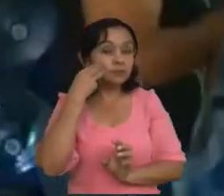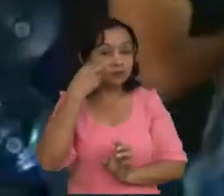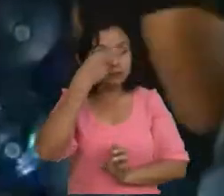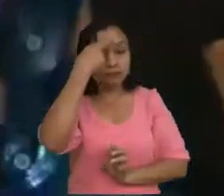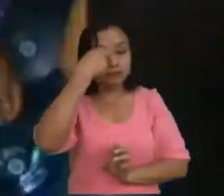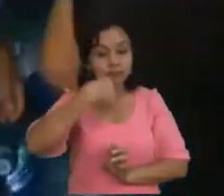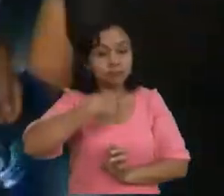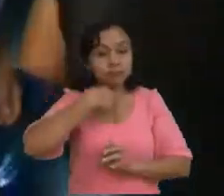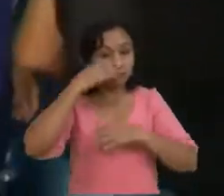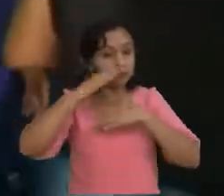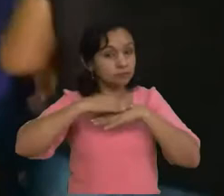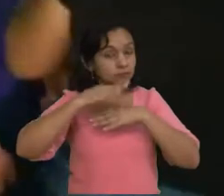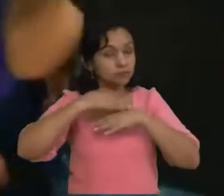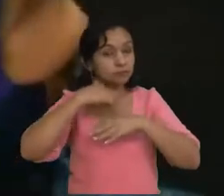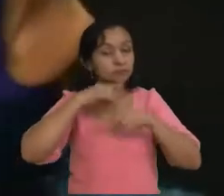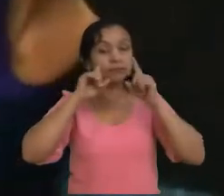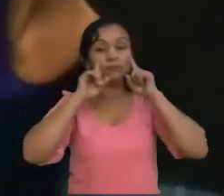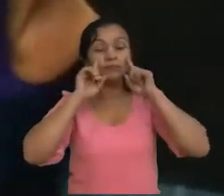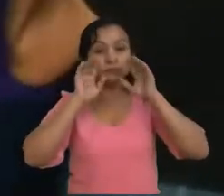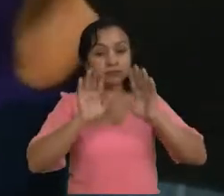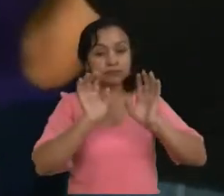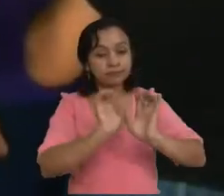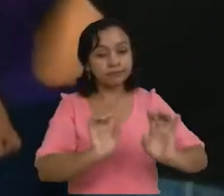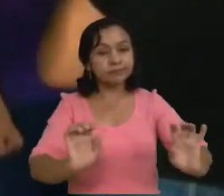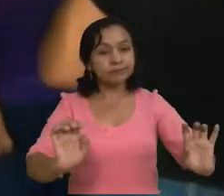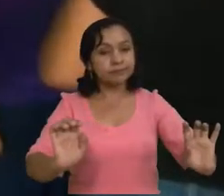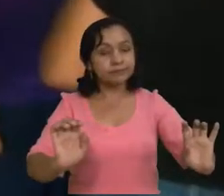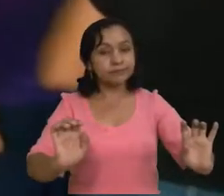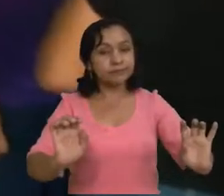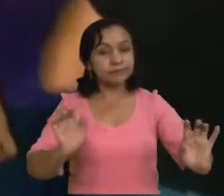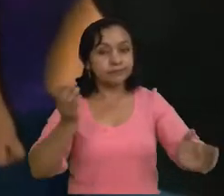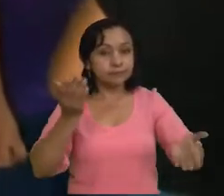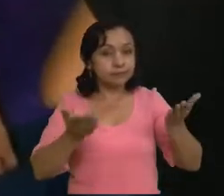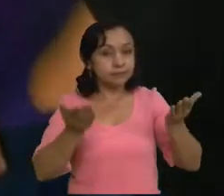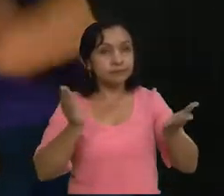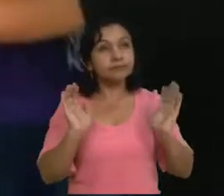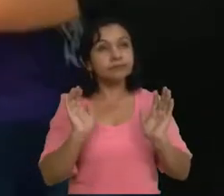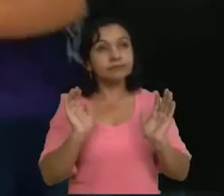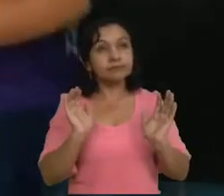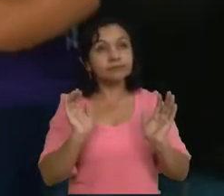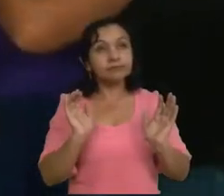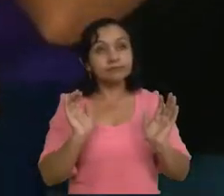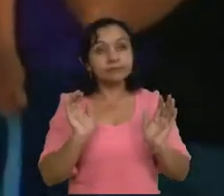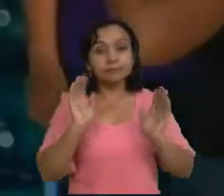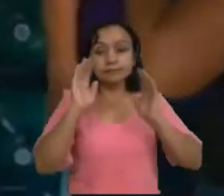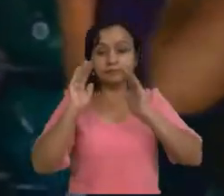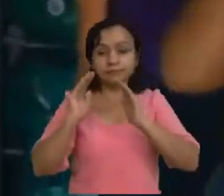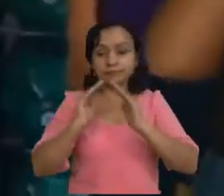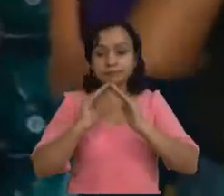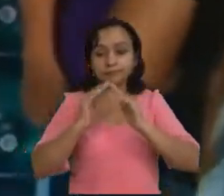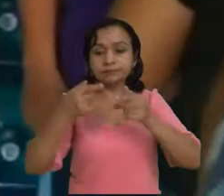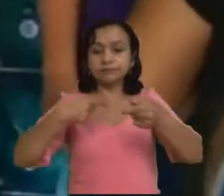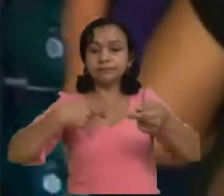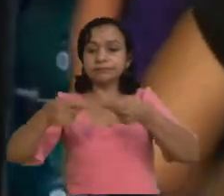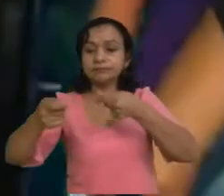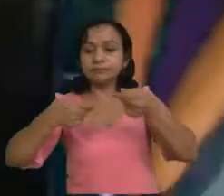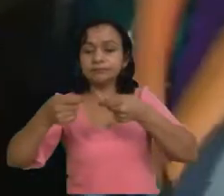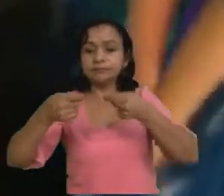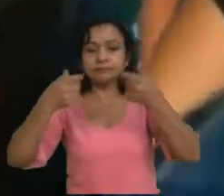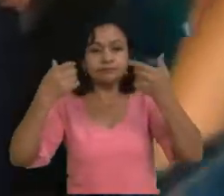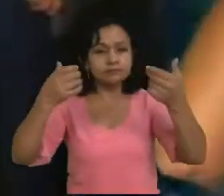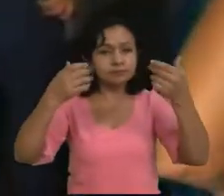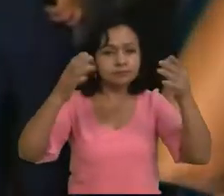los llamados a tutelar a los menores. Aparentemente pues aquí es una venta de